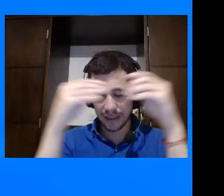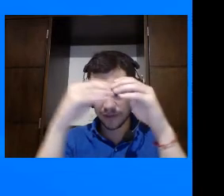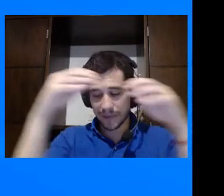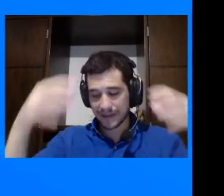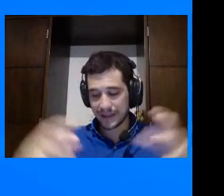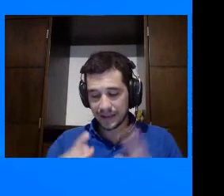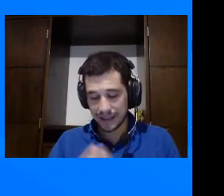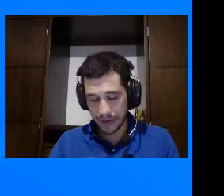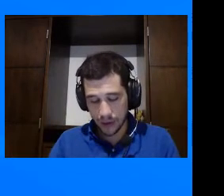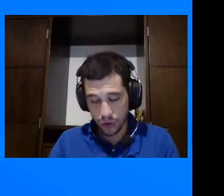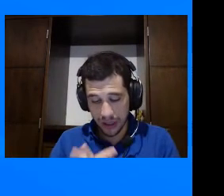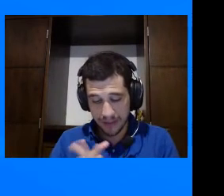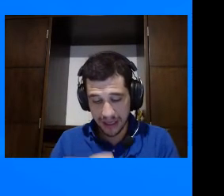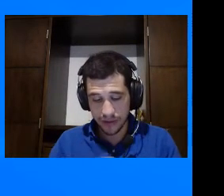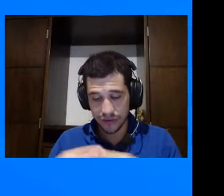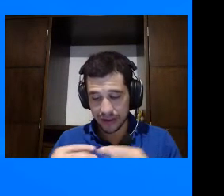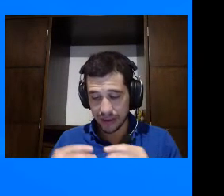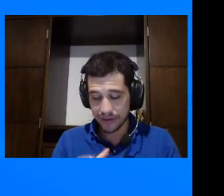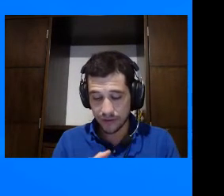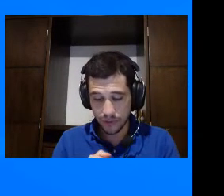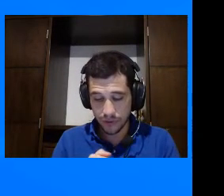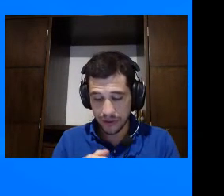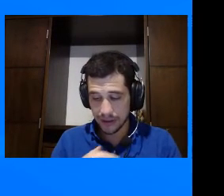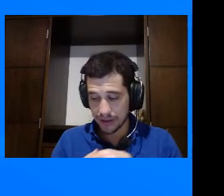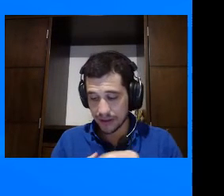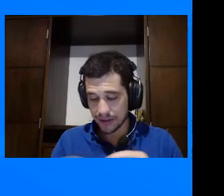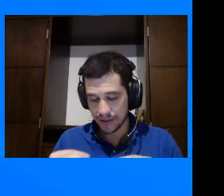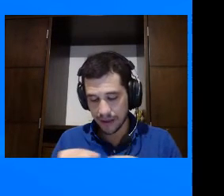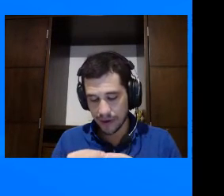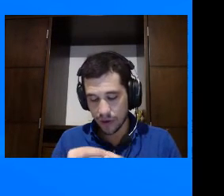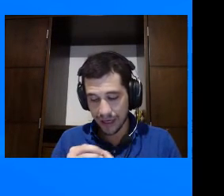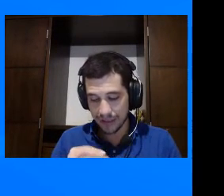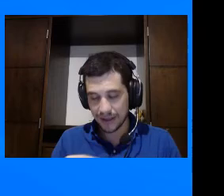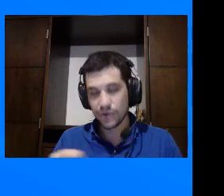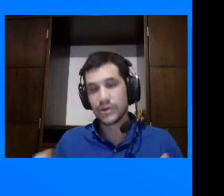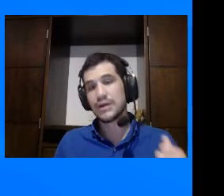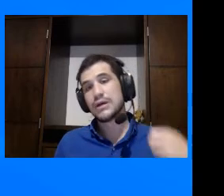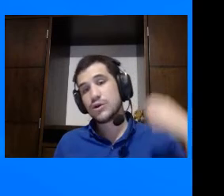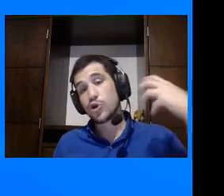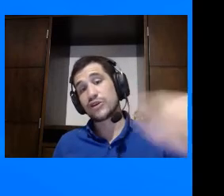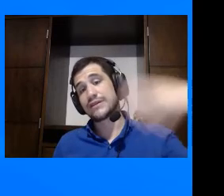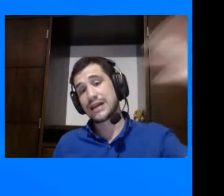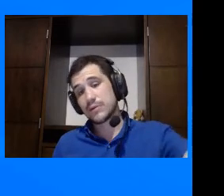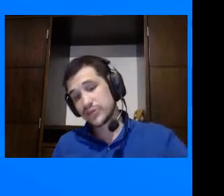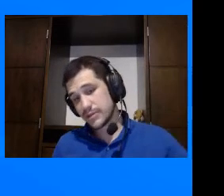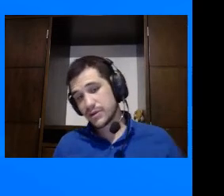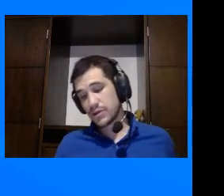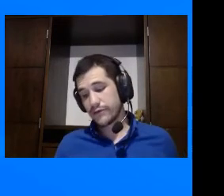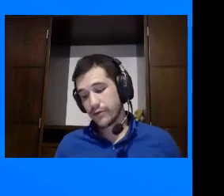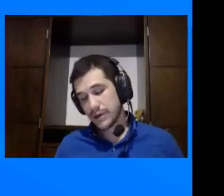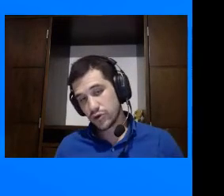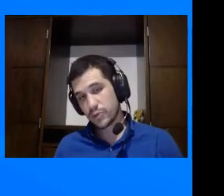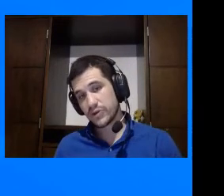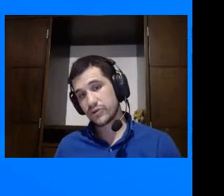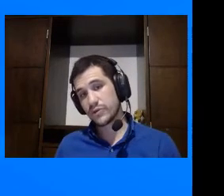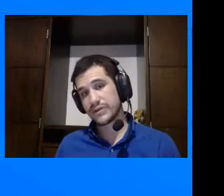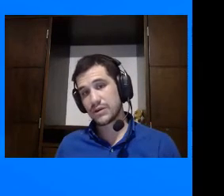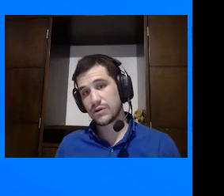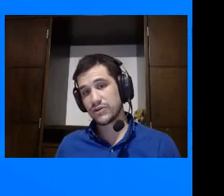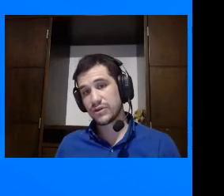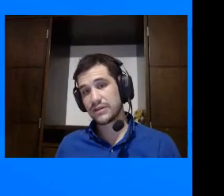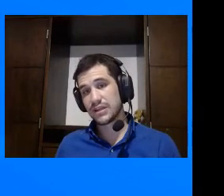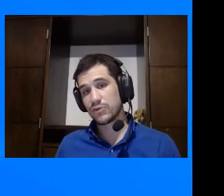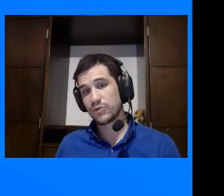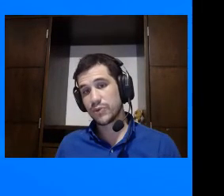hacemos, digamos, a partir del trabajo con las manos y a través como del trabajo creativo, nos acercamos también de otra forma a los objetos de